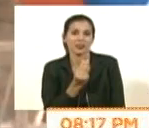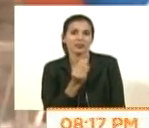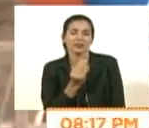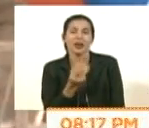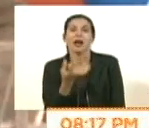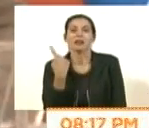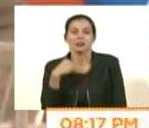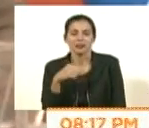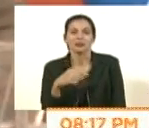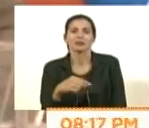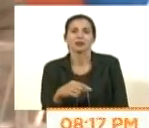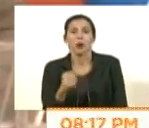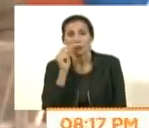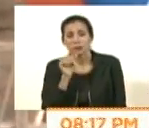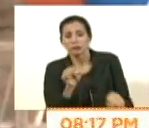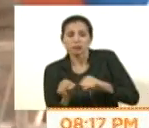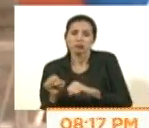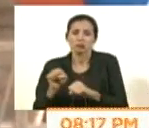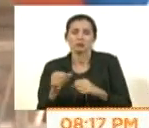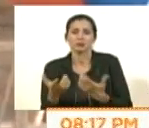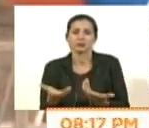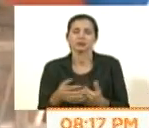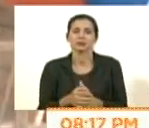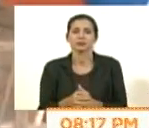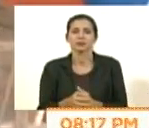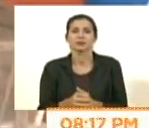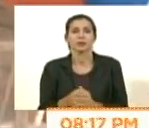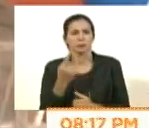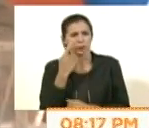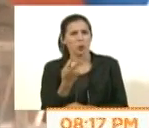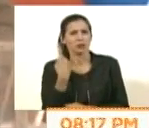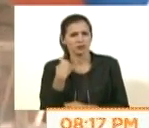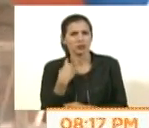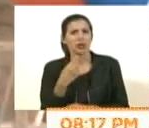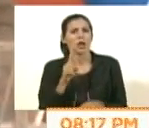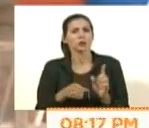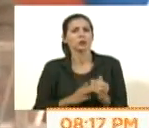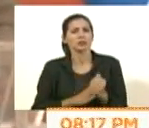ayer estuvieron varios dirigentes de la derecha violenta